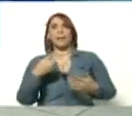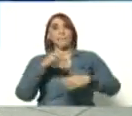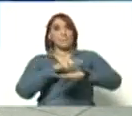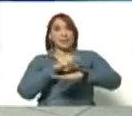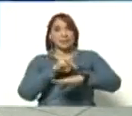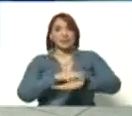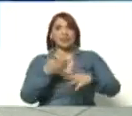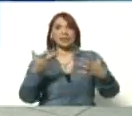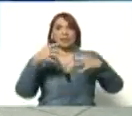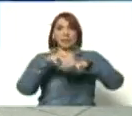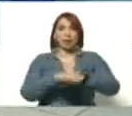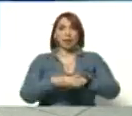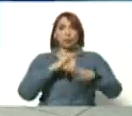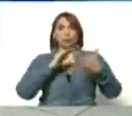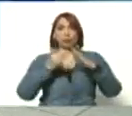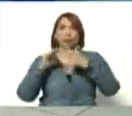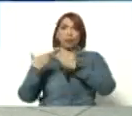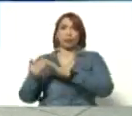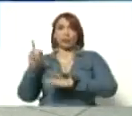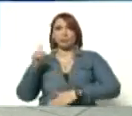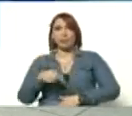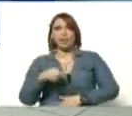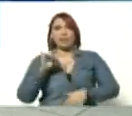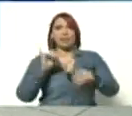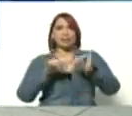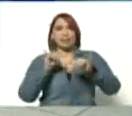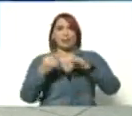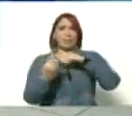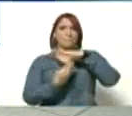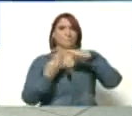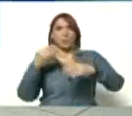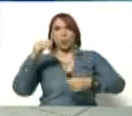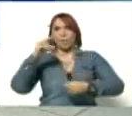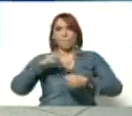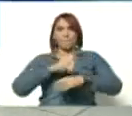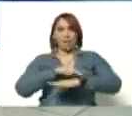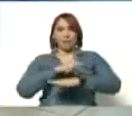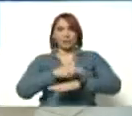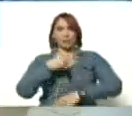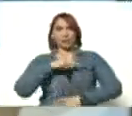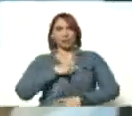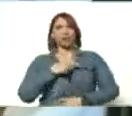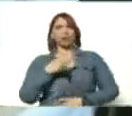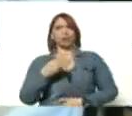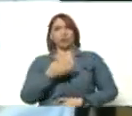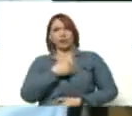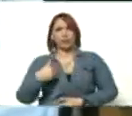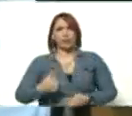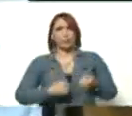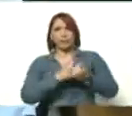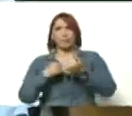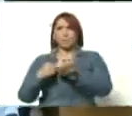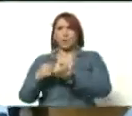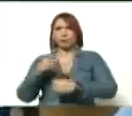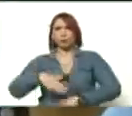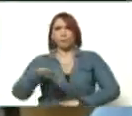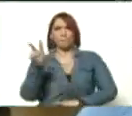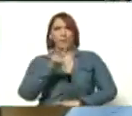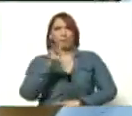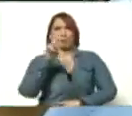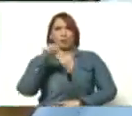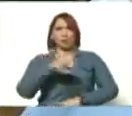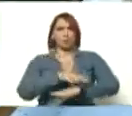odontología, ingeniería biomédica, que es una carrera que, bueno, que queremos impulsar a nivel nacional. También tenemos